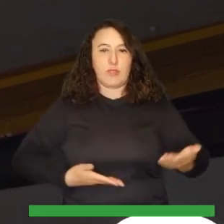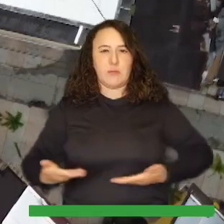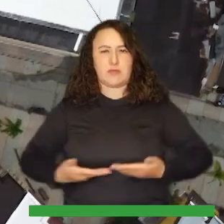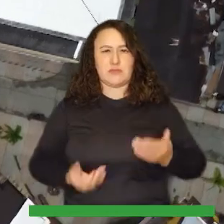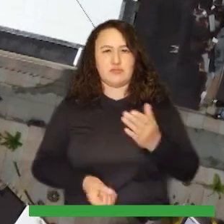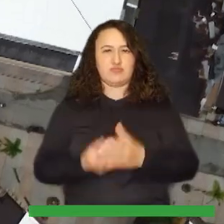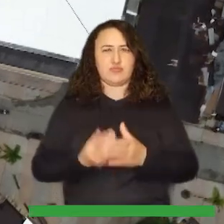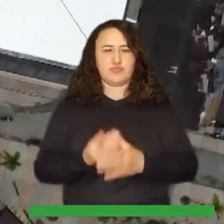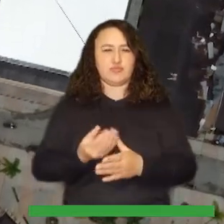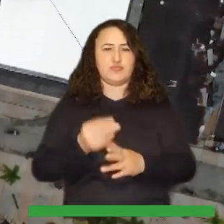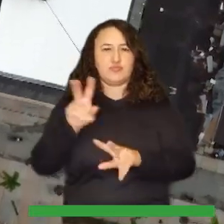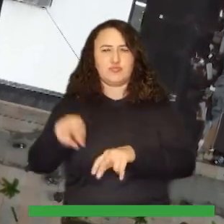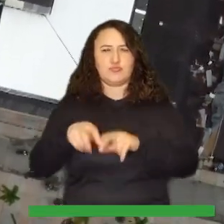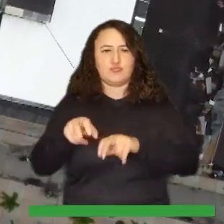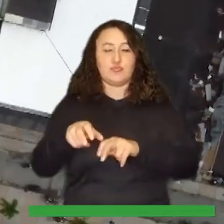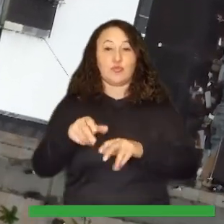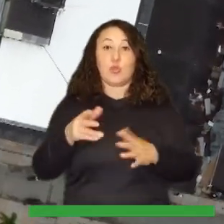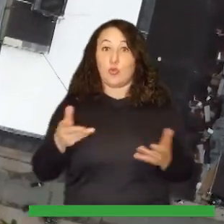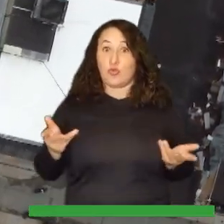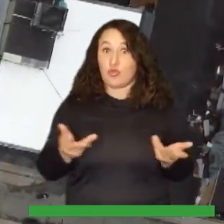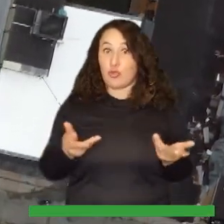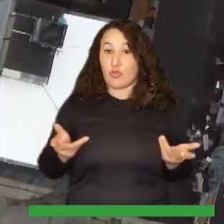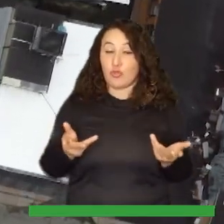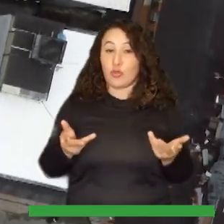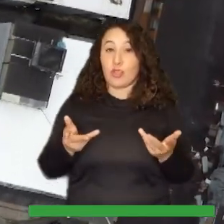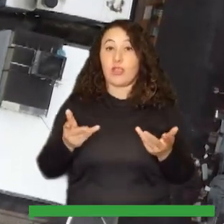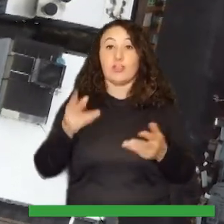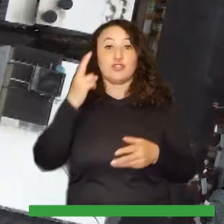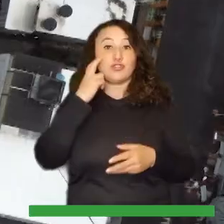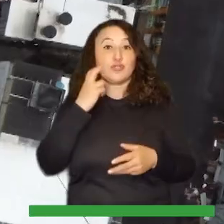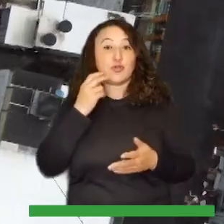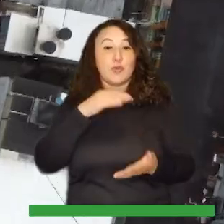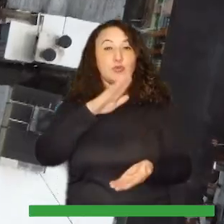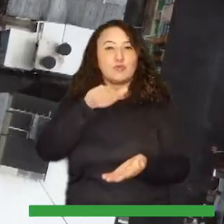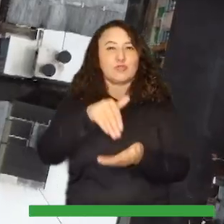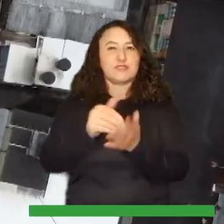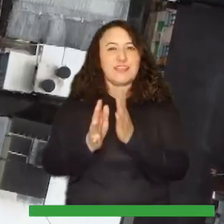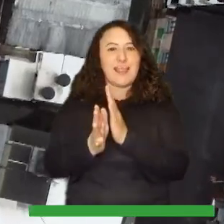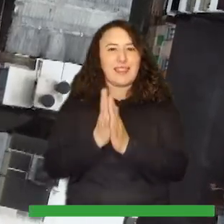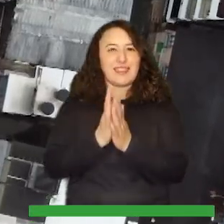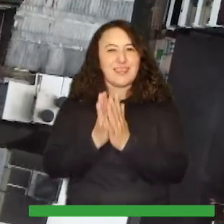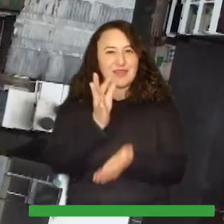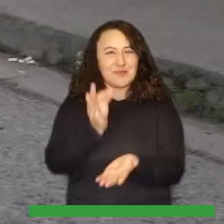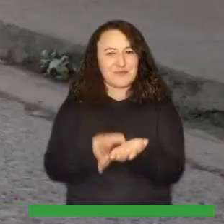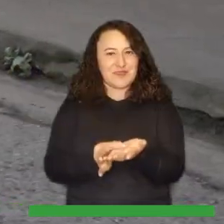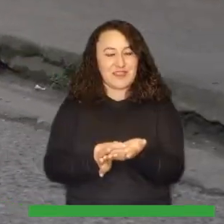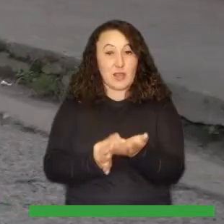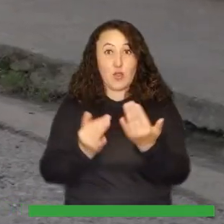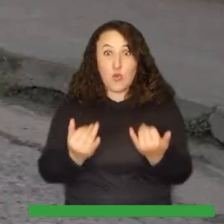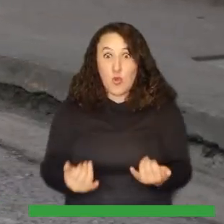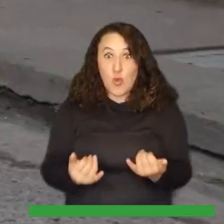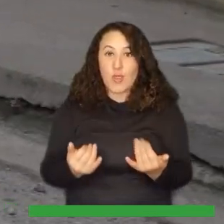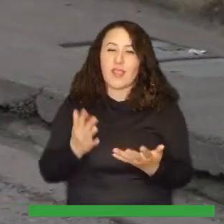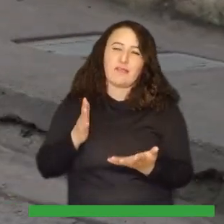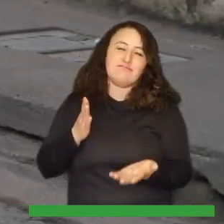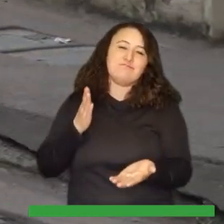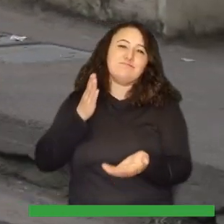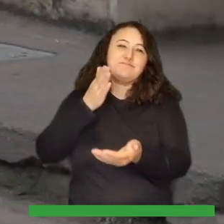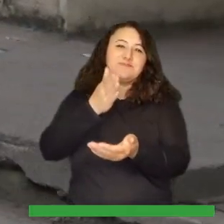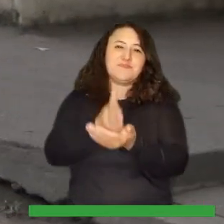agropecuarios, ubicado en el centro de la capital chocuana. Y hoy espera la visita de Enmer